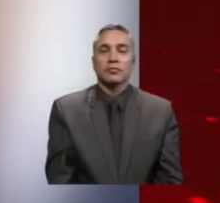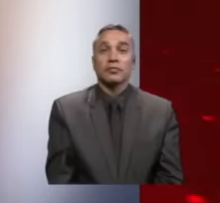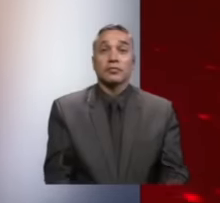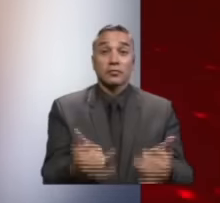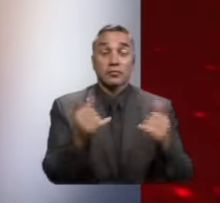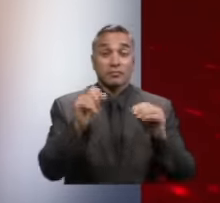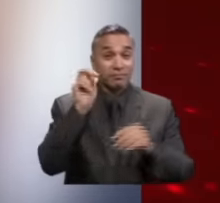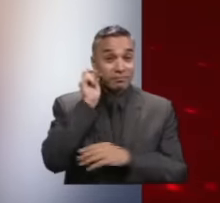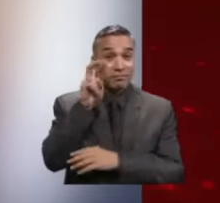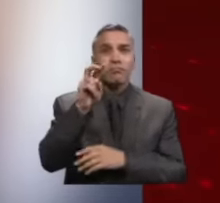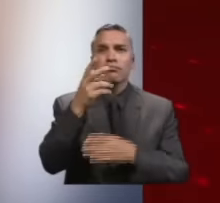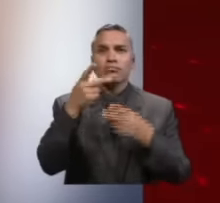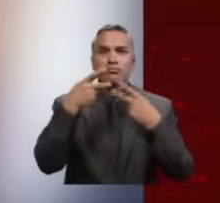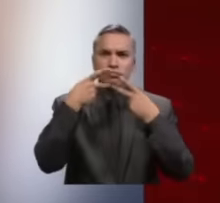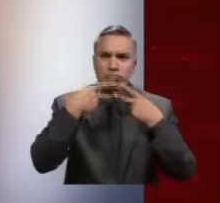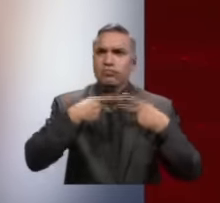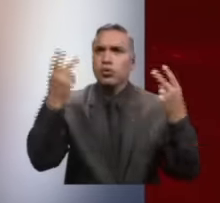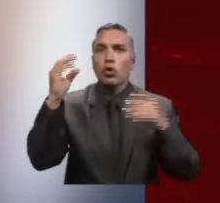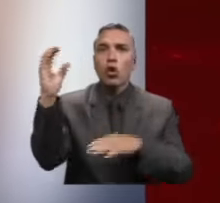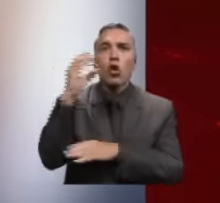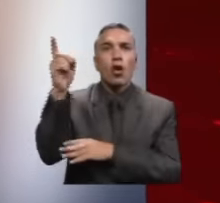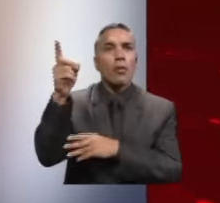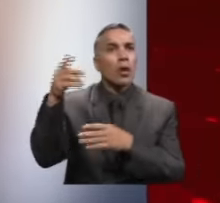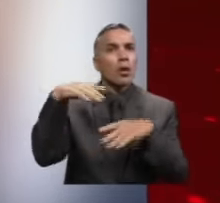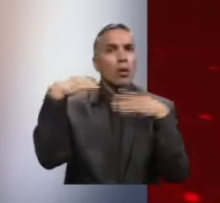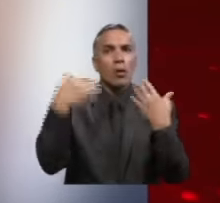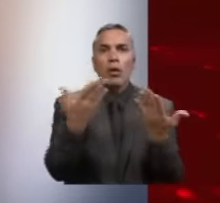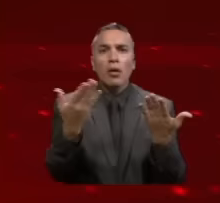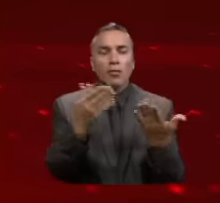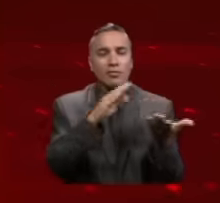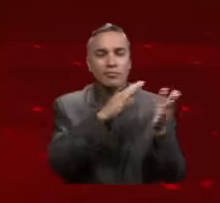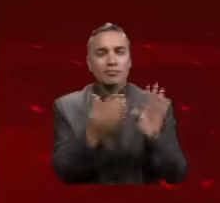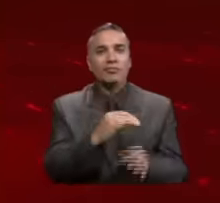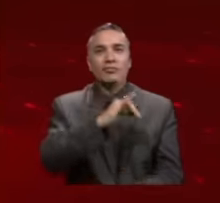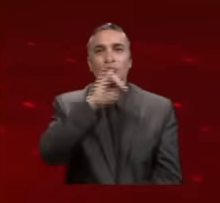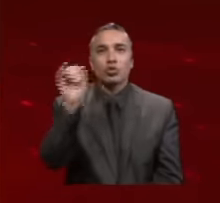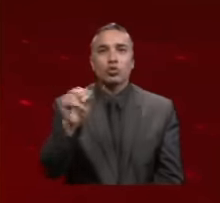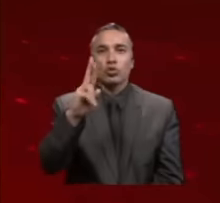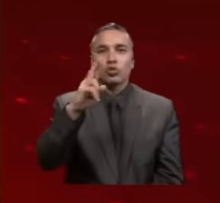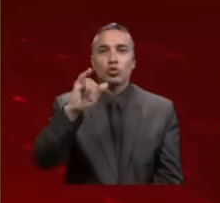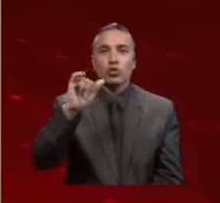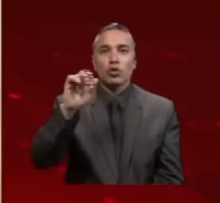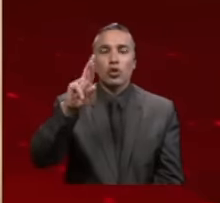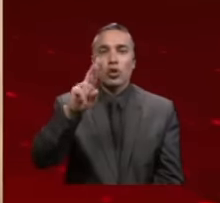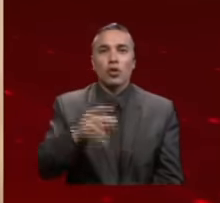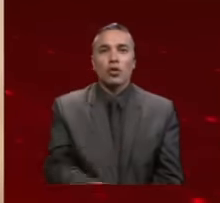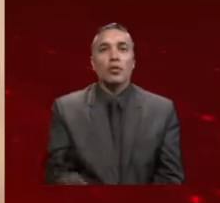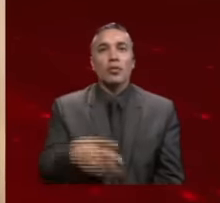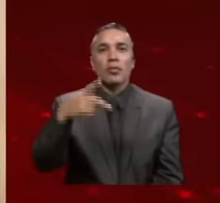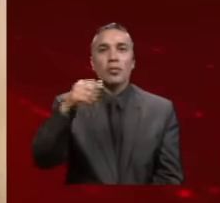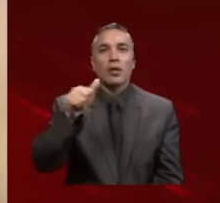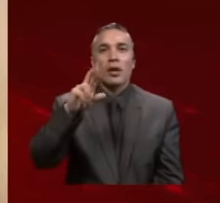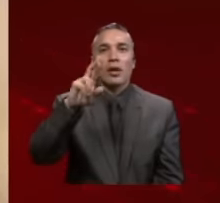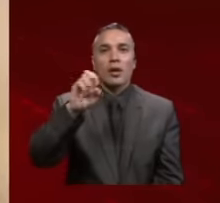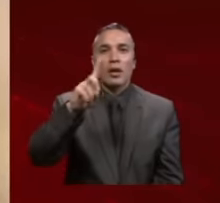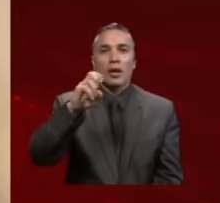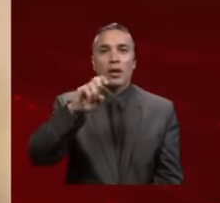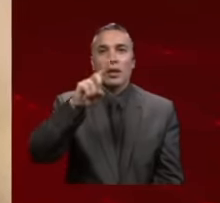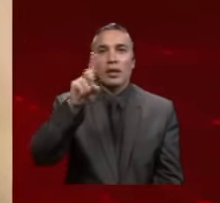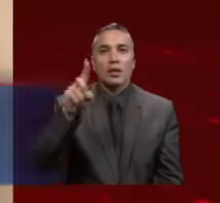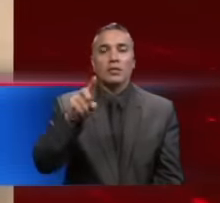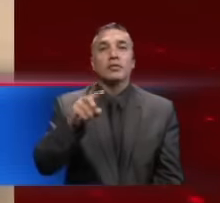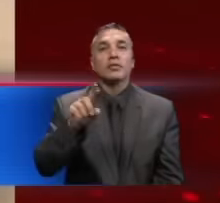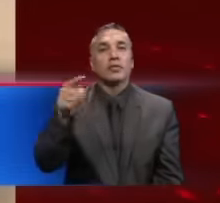Esta es la imagen que trascendió desde Colombia. Se trata del asesinato de Junior Alexander Roldán Paredes. El gobierno